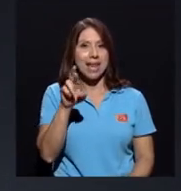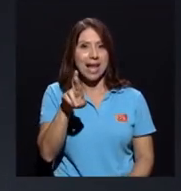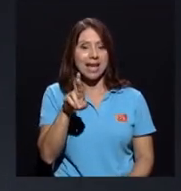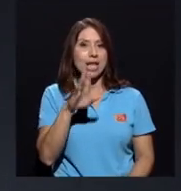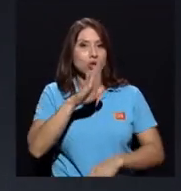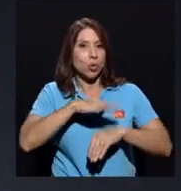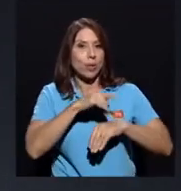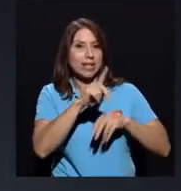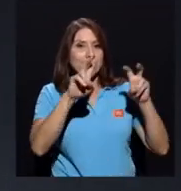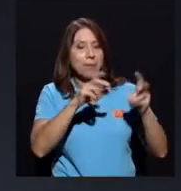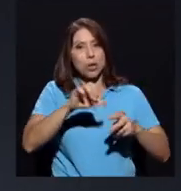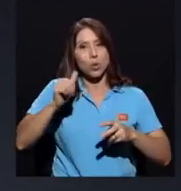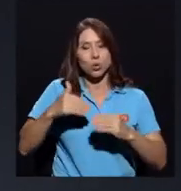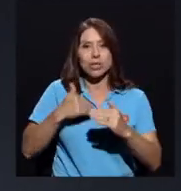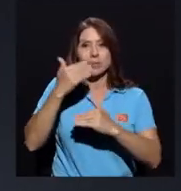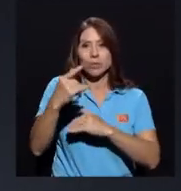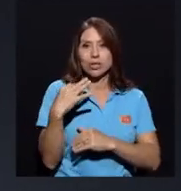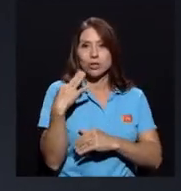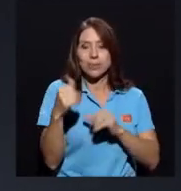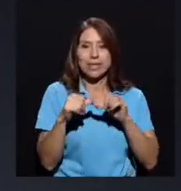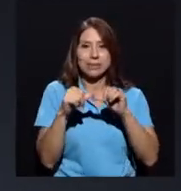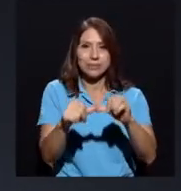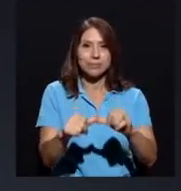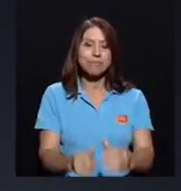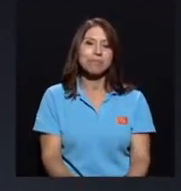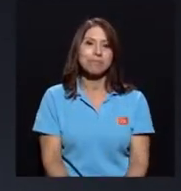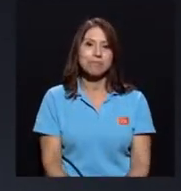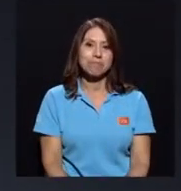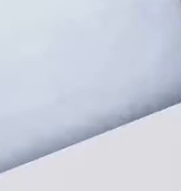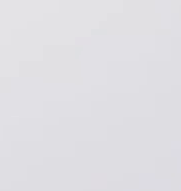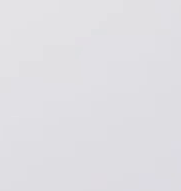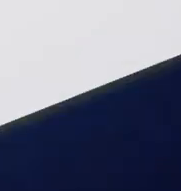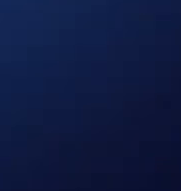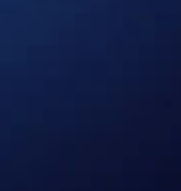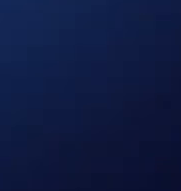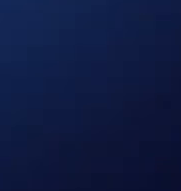ese tema indios una vez que el canal los invite a cero regresamos